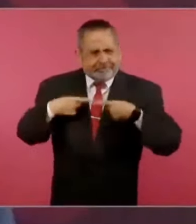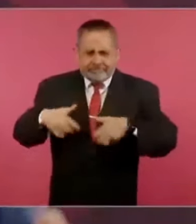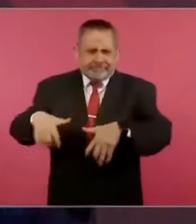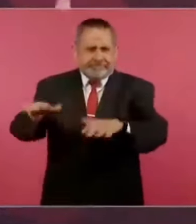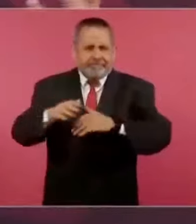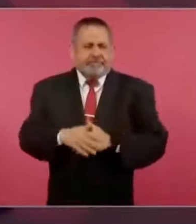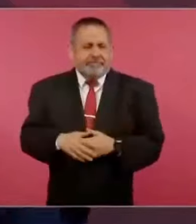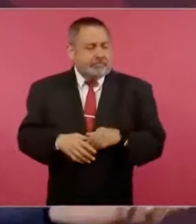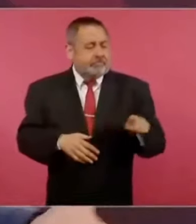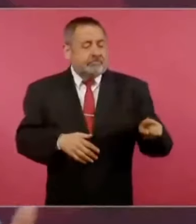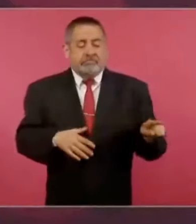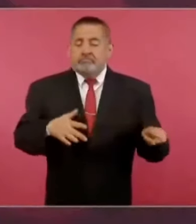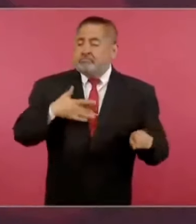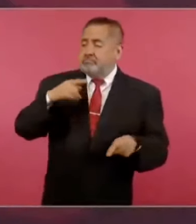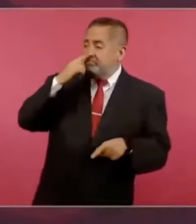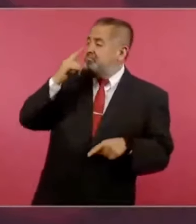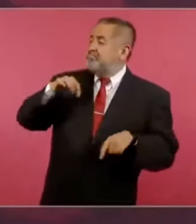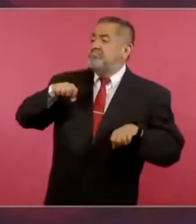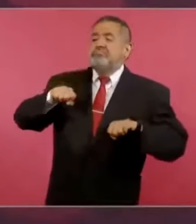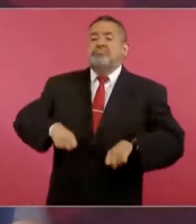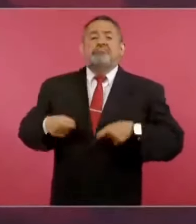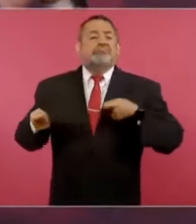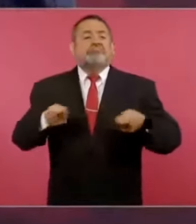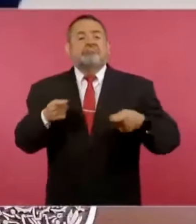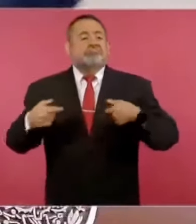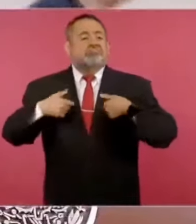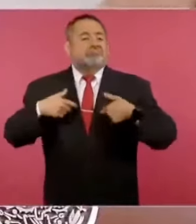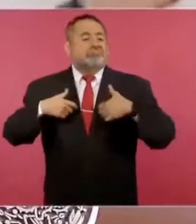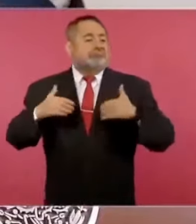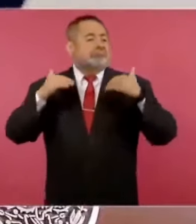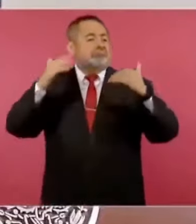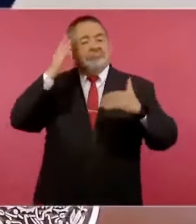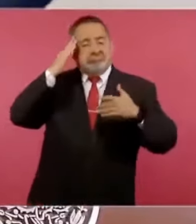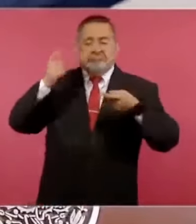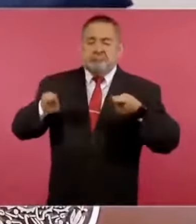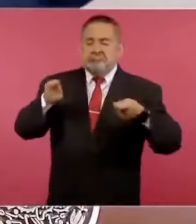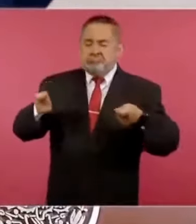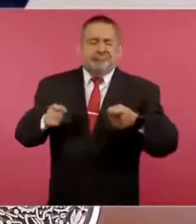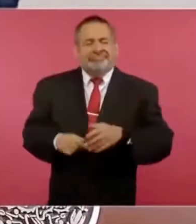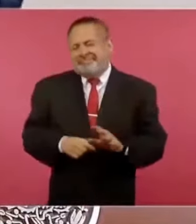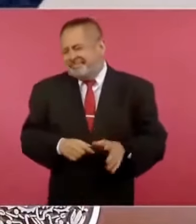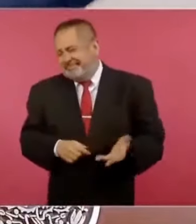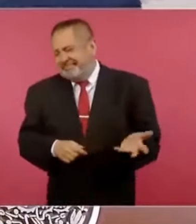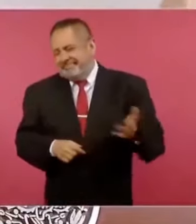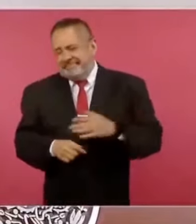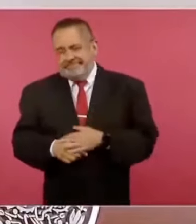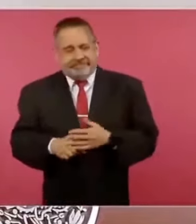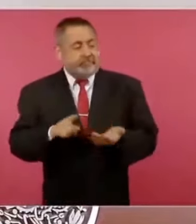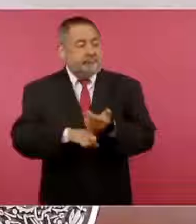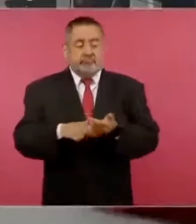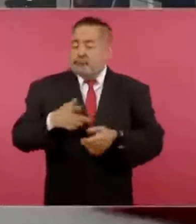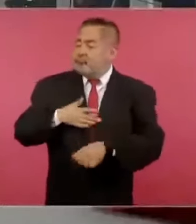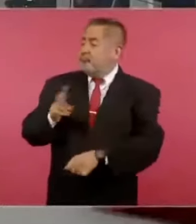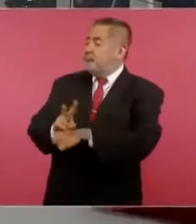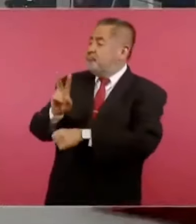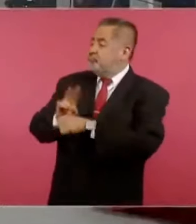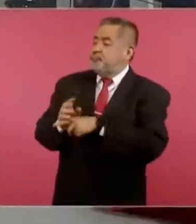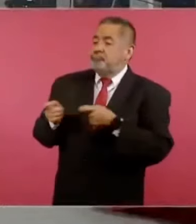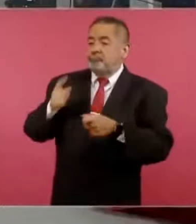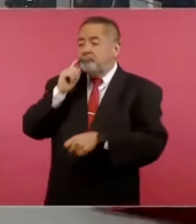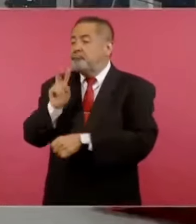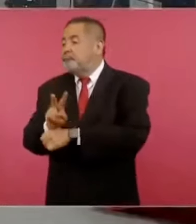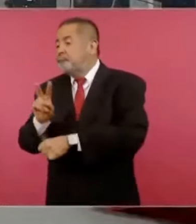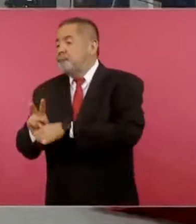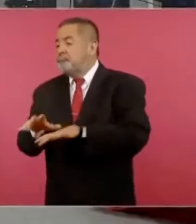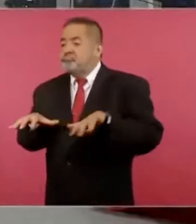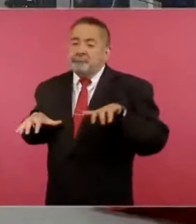que no se crean mucho que son los grandes dirigentes y que ellos van a tutelar el comportamiento de